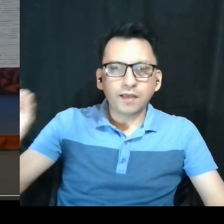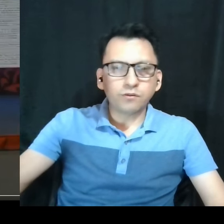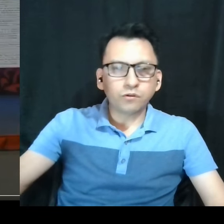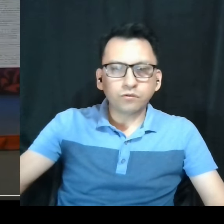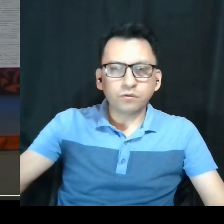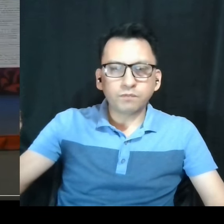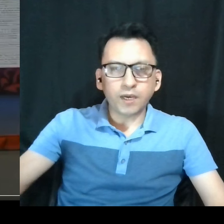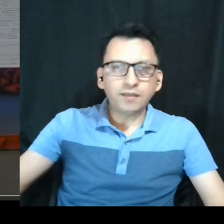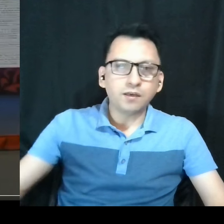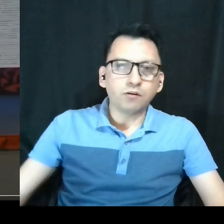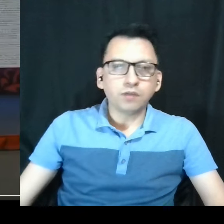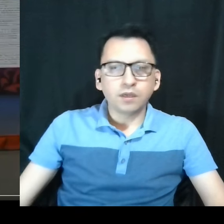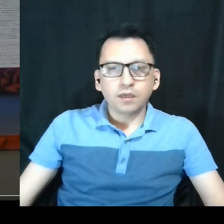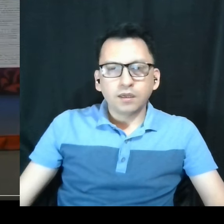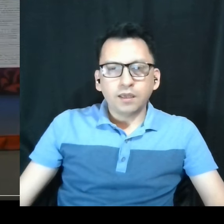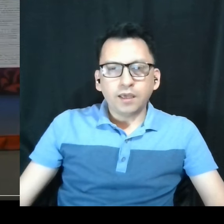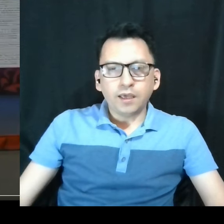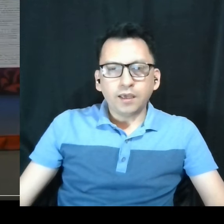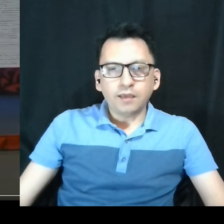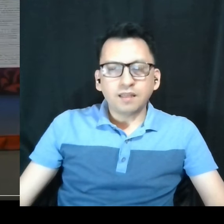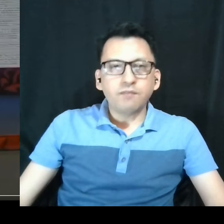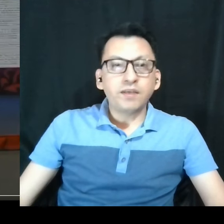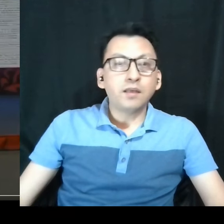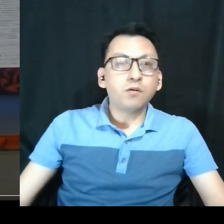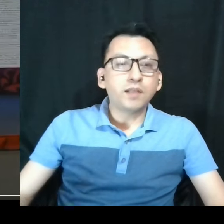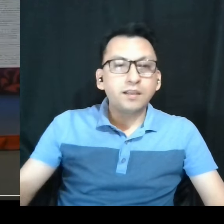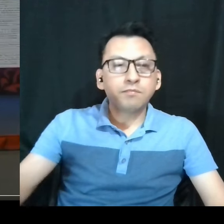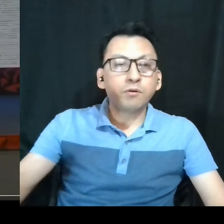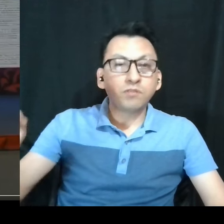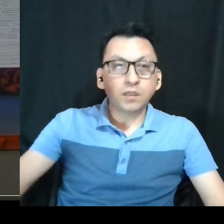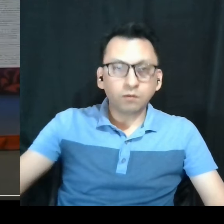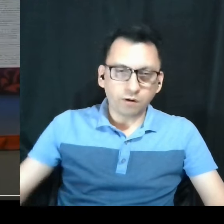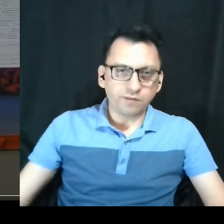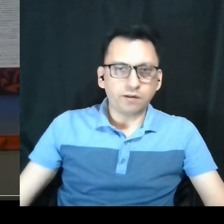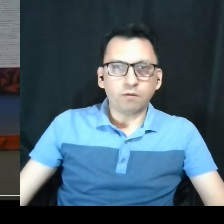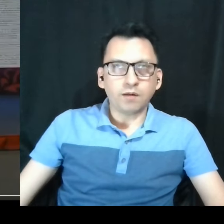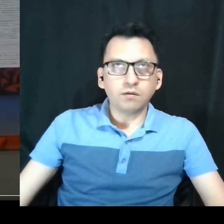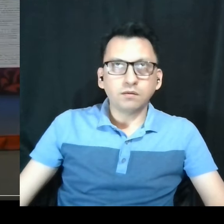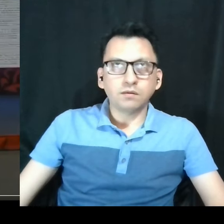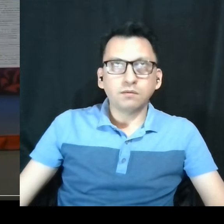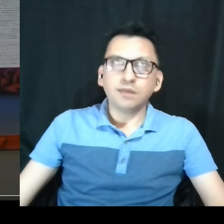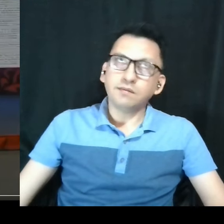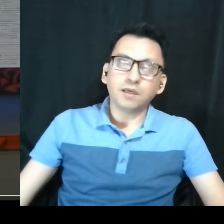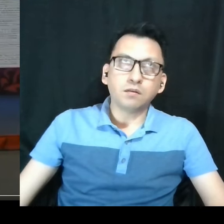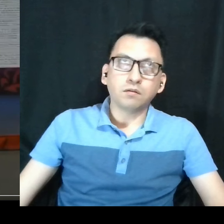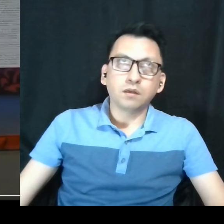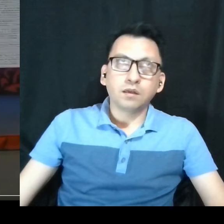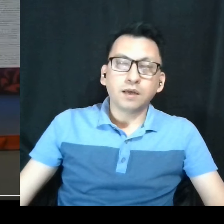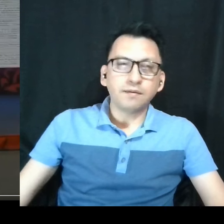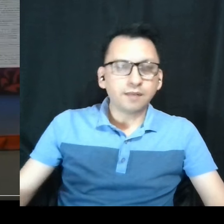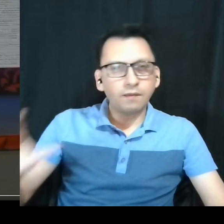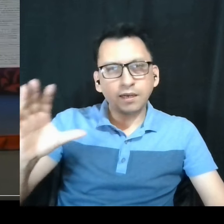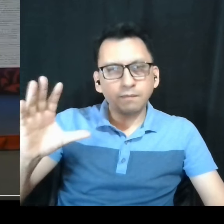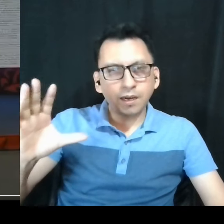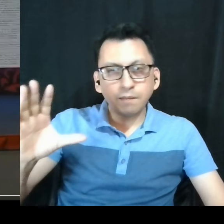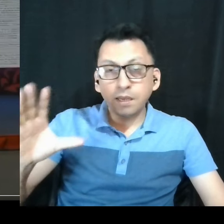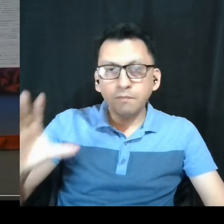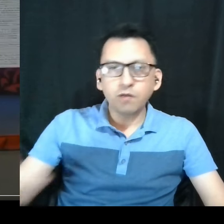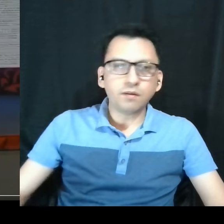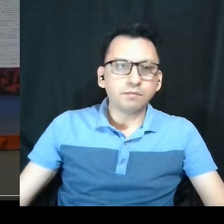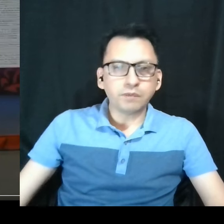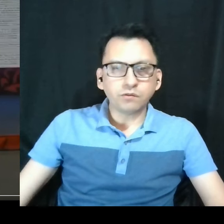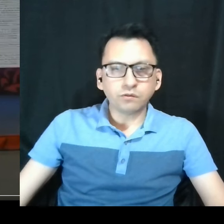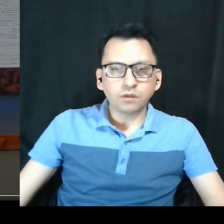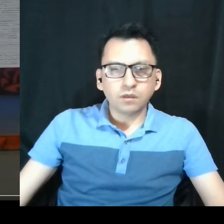brillante estos políticos eh se defienden con el 10% de lo que se robaron y es cierto Cabeza de Vaca